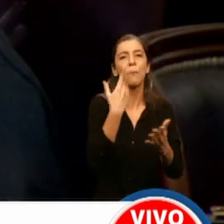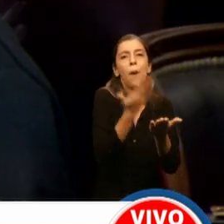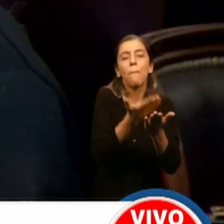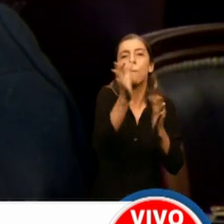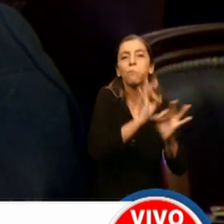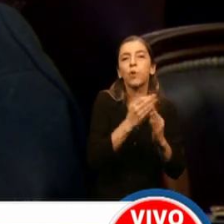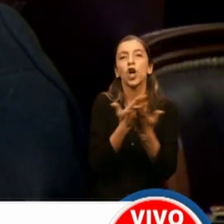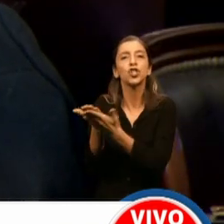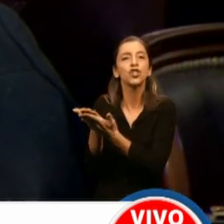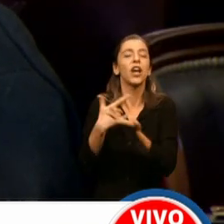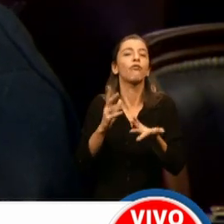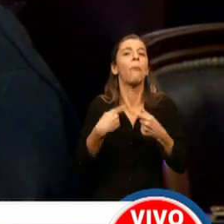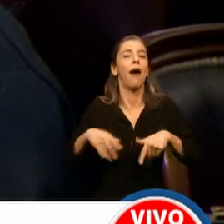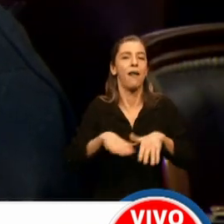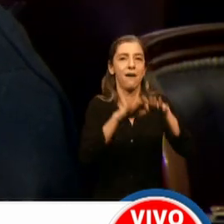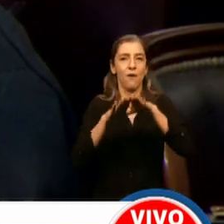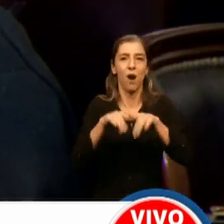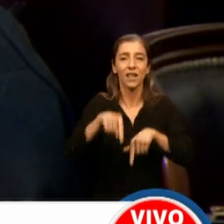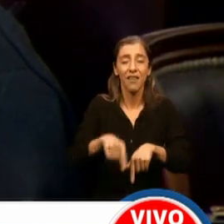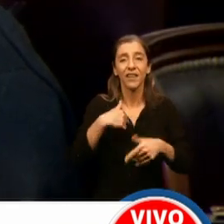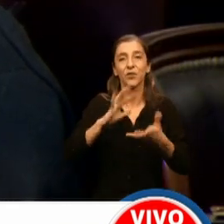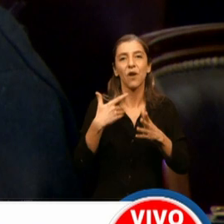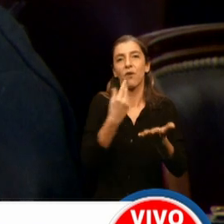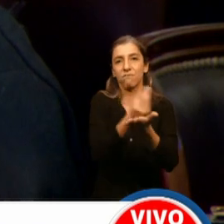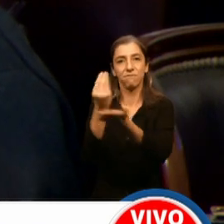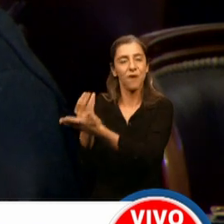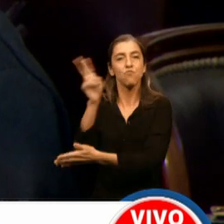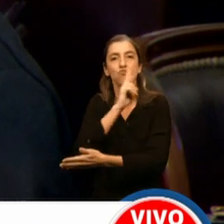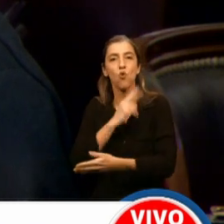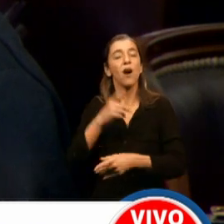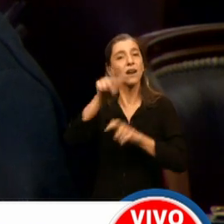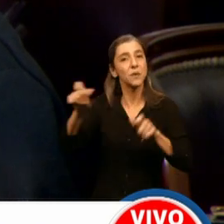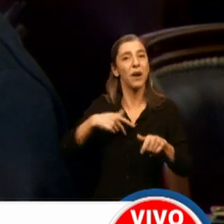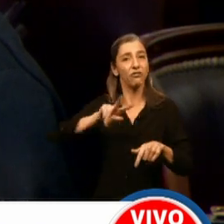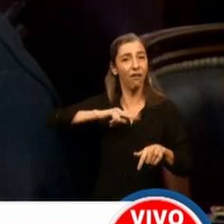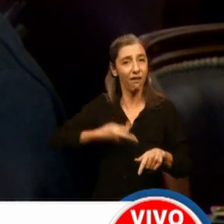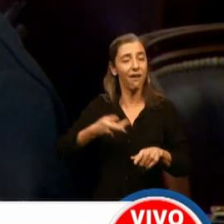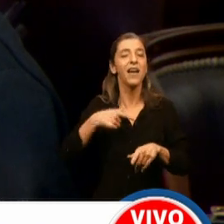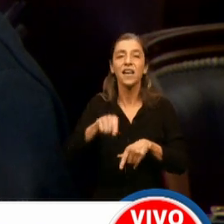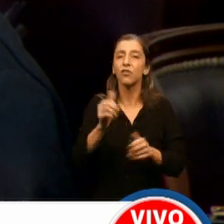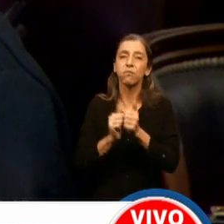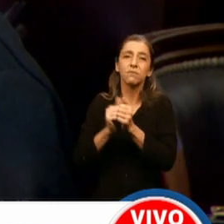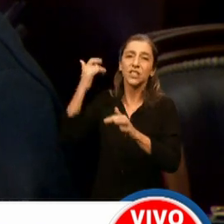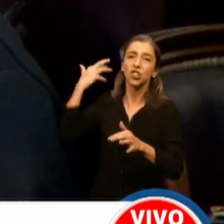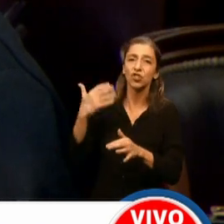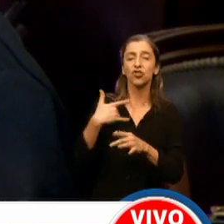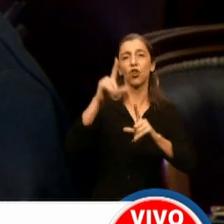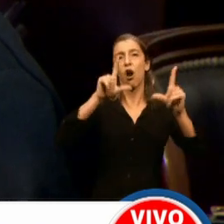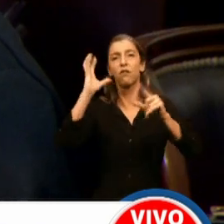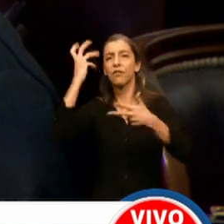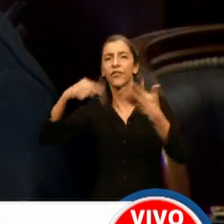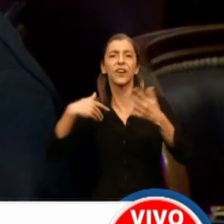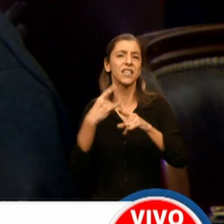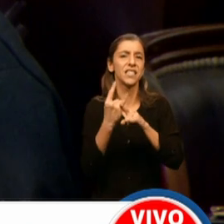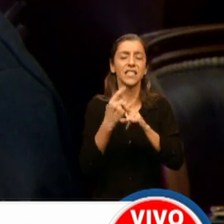ejercer el poder la presencia justa de mujeres y personas trans trae una discusión histórica sobre los medios en general que podríamos